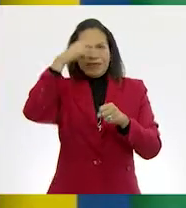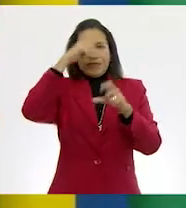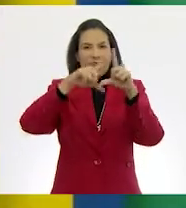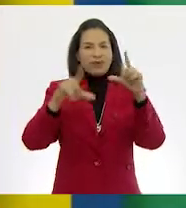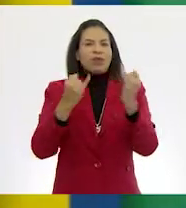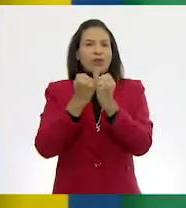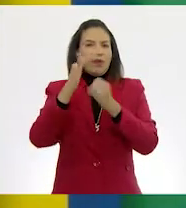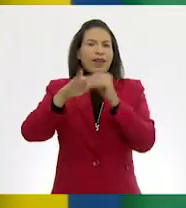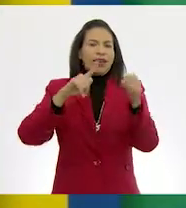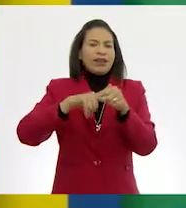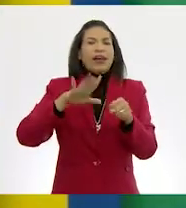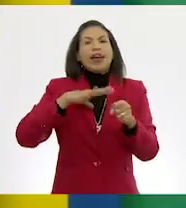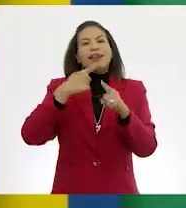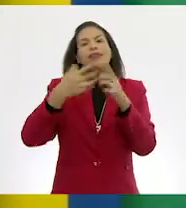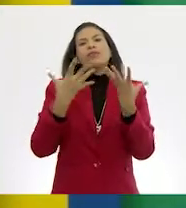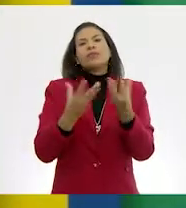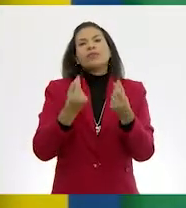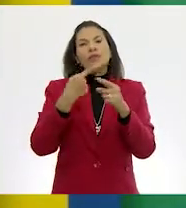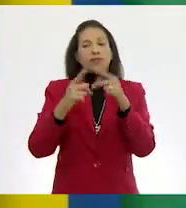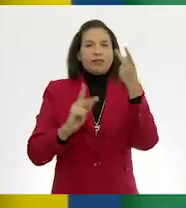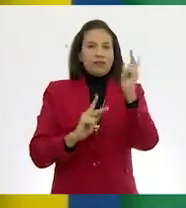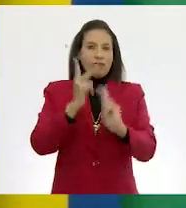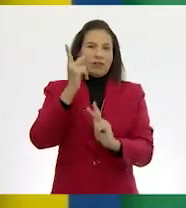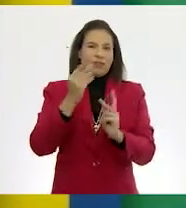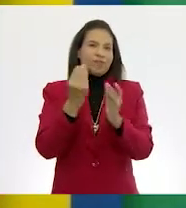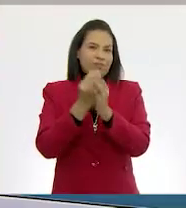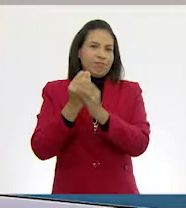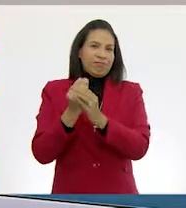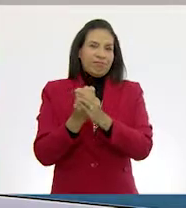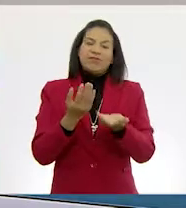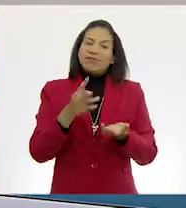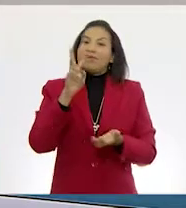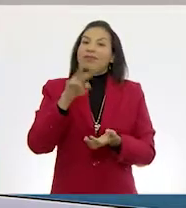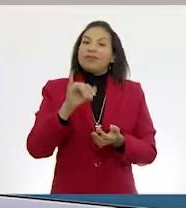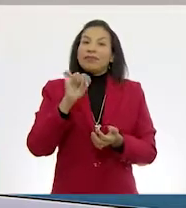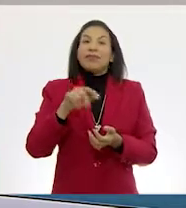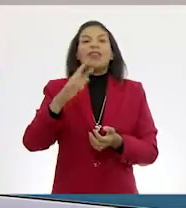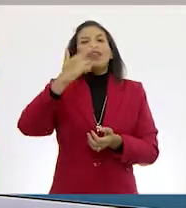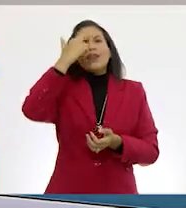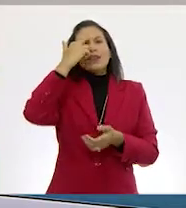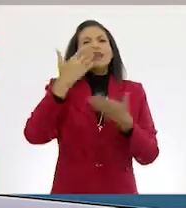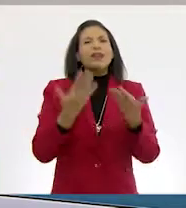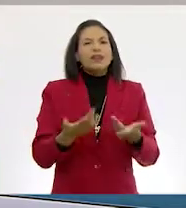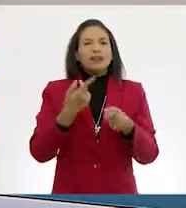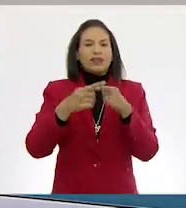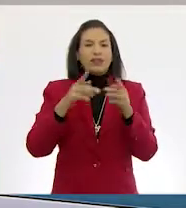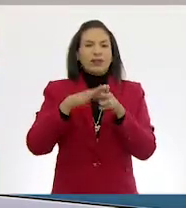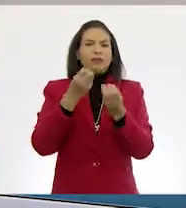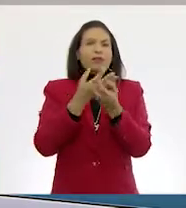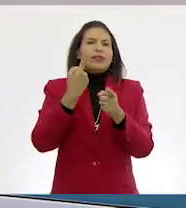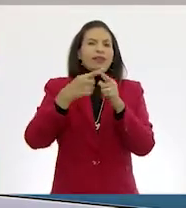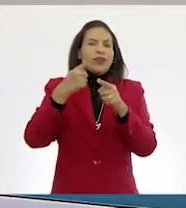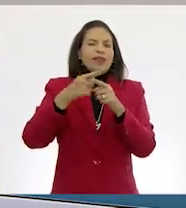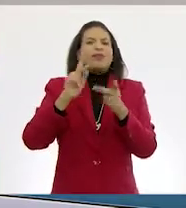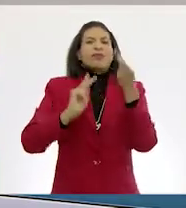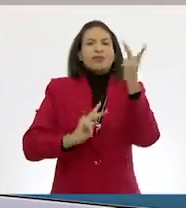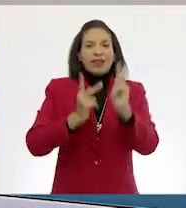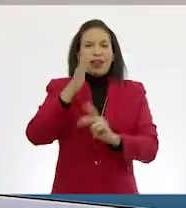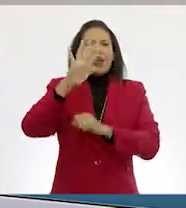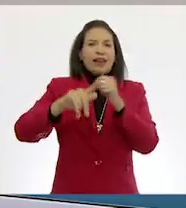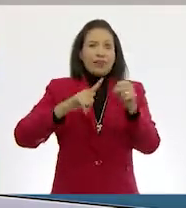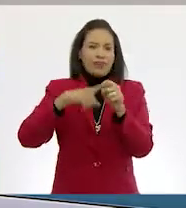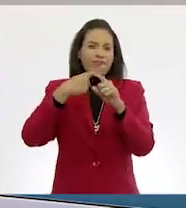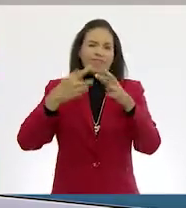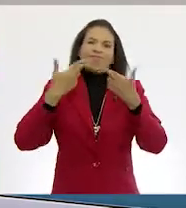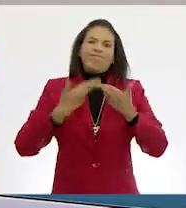también hay muchas especies de plantas así esa ley recordemos que la biodiversidad se refiere a